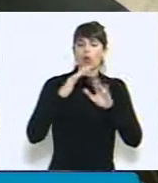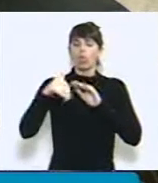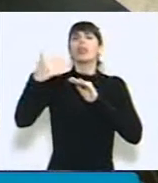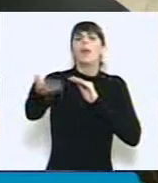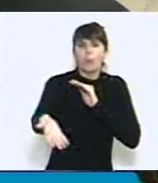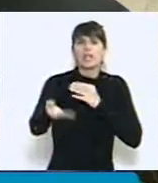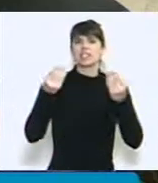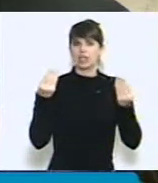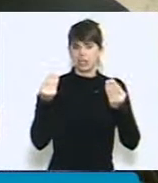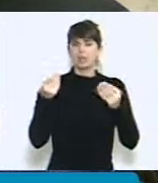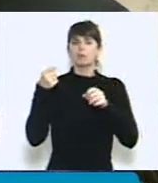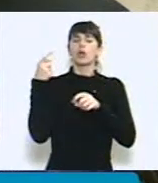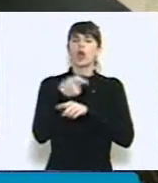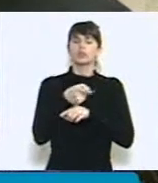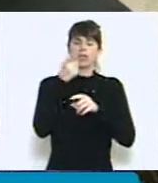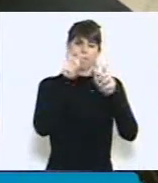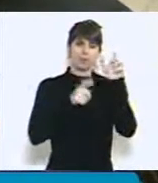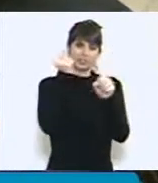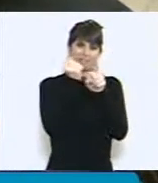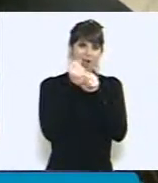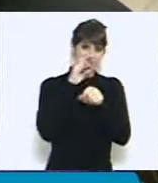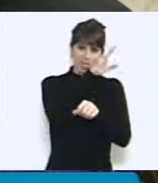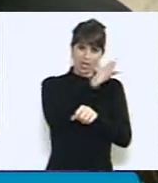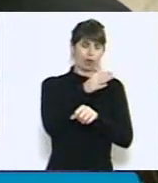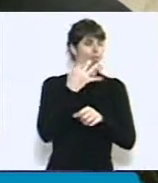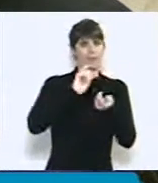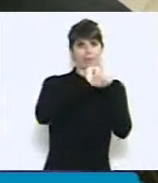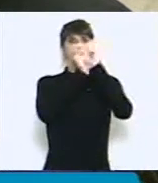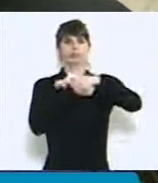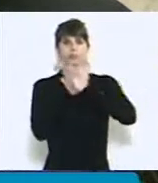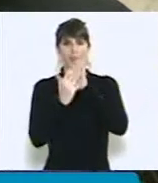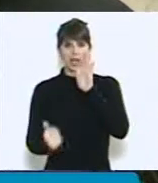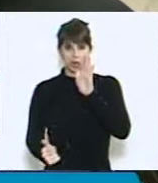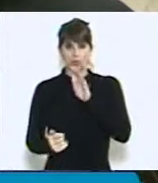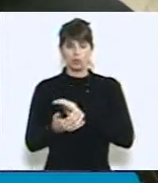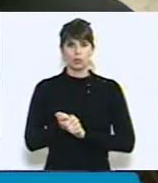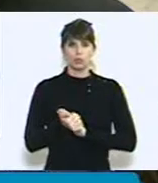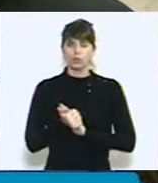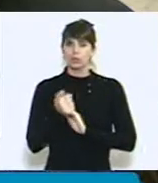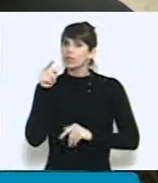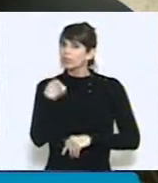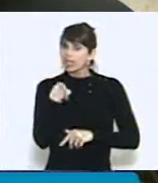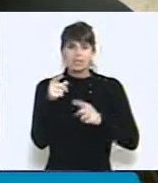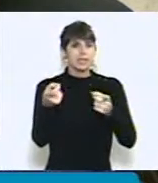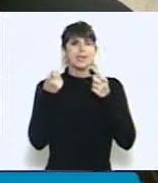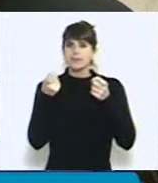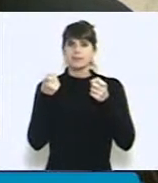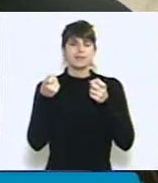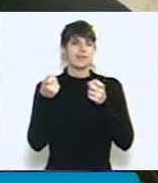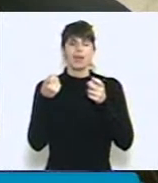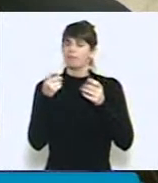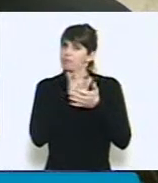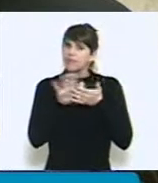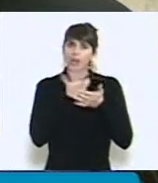el trabajo no registrado, y esto indudablemente que requerirá nuevas y mayores